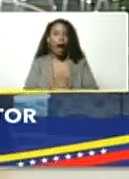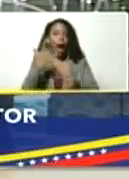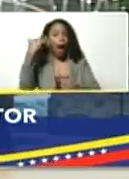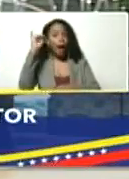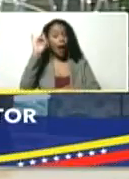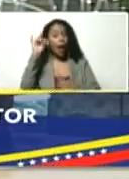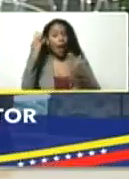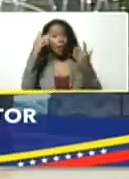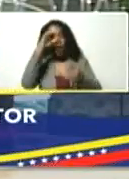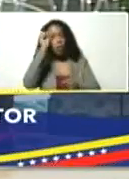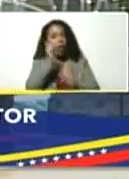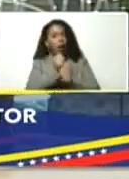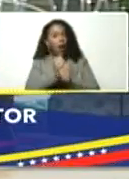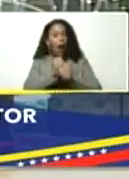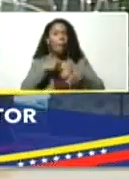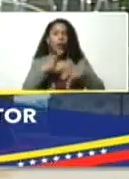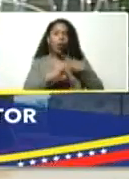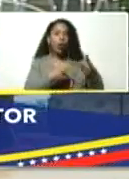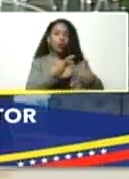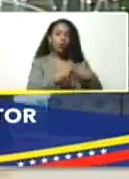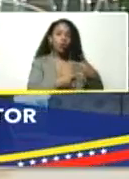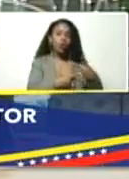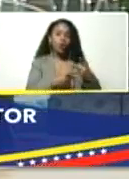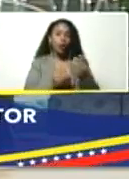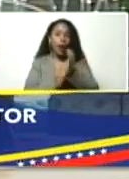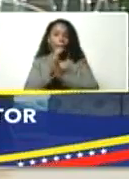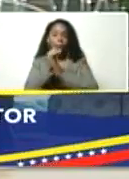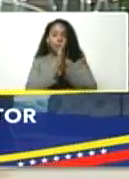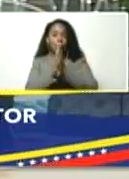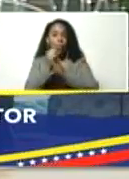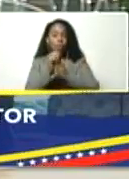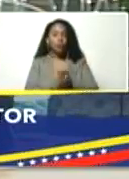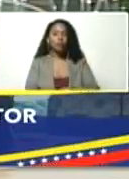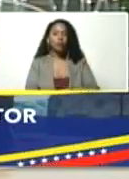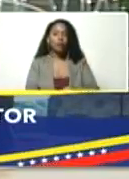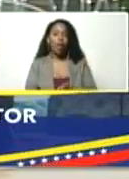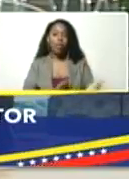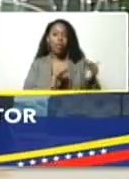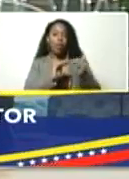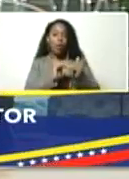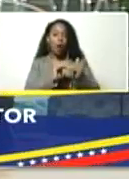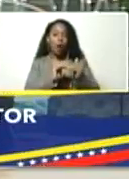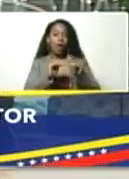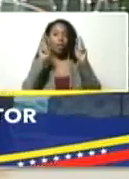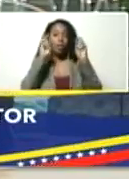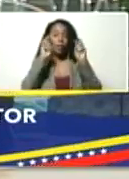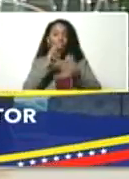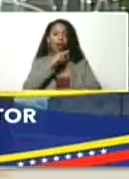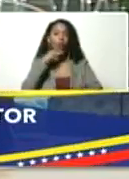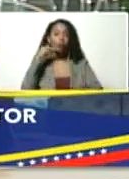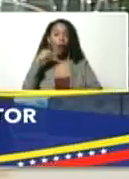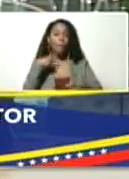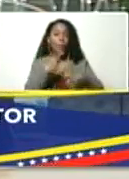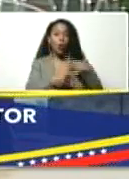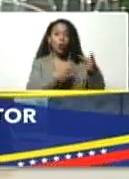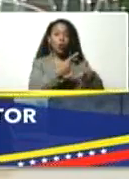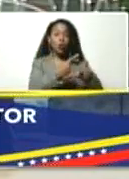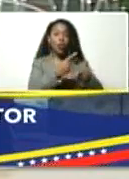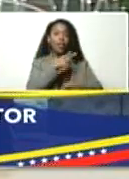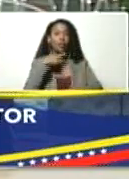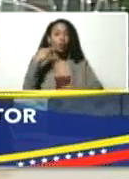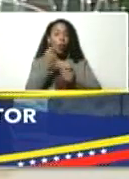del que trabaja, del que produce, del que emprende. Igual a nivel de azúcar, la producción de azúcar ha crecido un